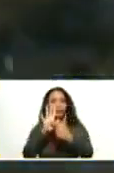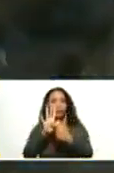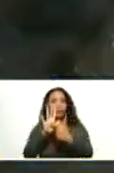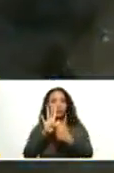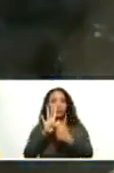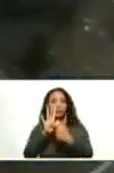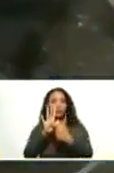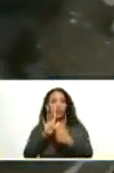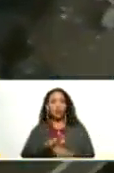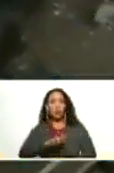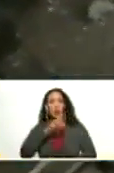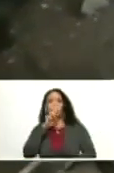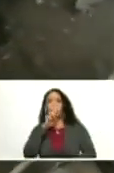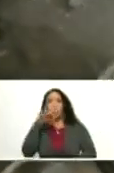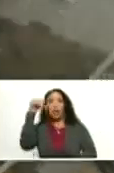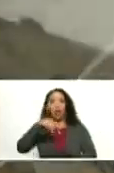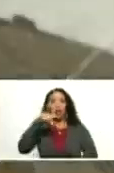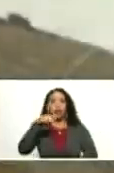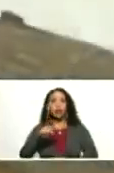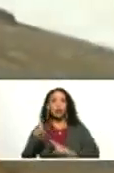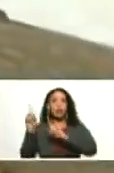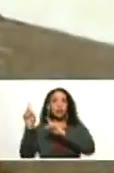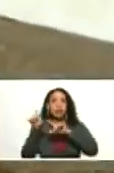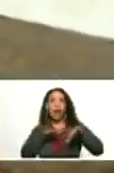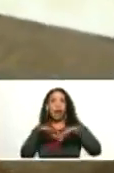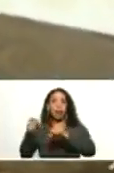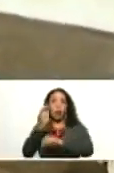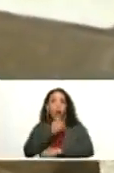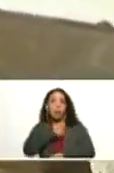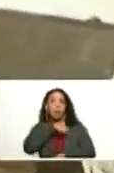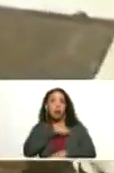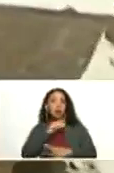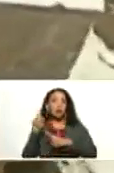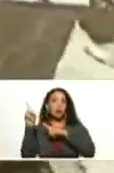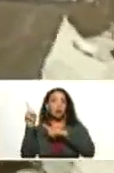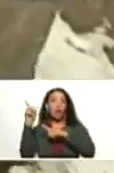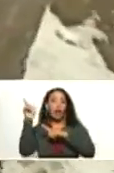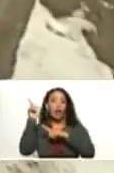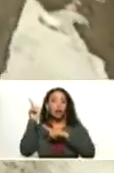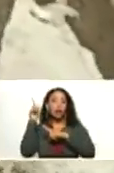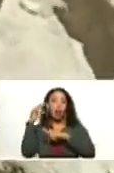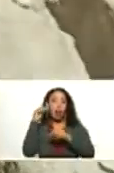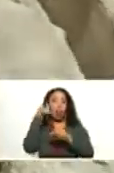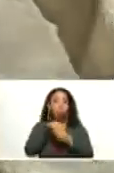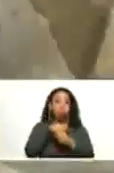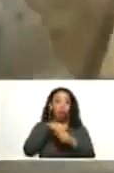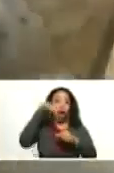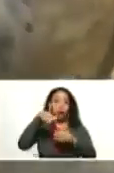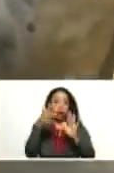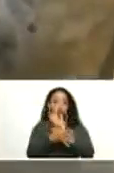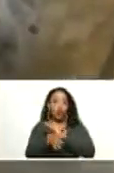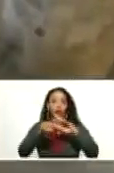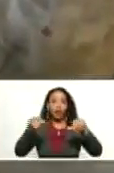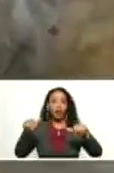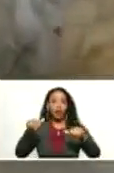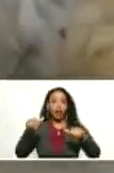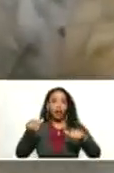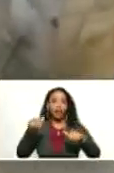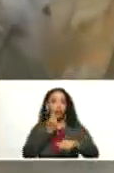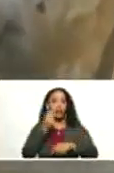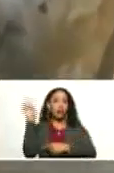más horrendos del Imperio Español, cuando tenía sus garras sobre la tierra americana,